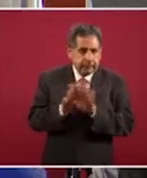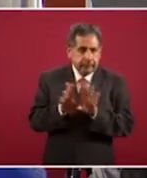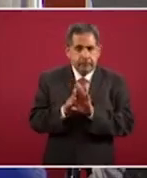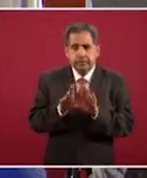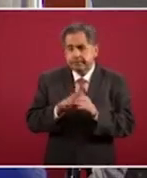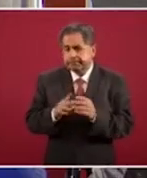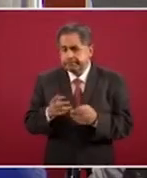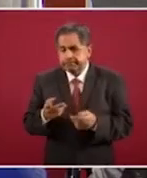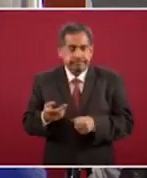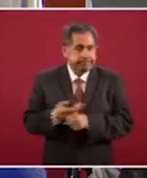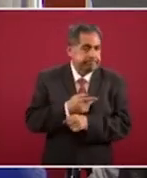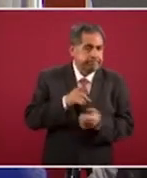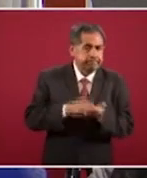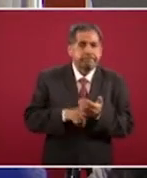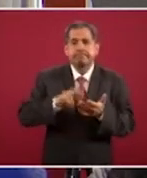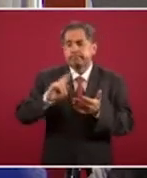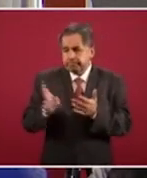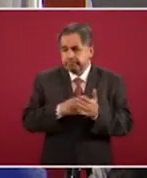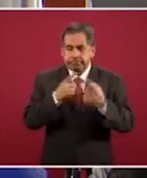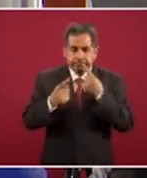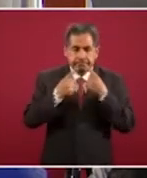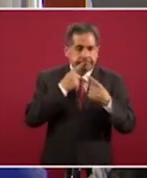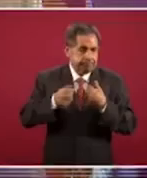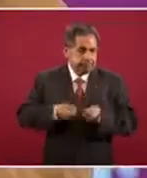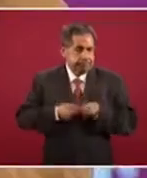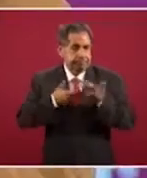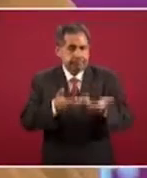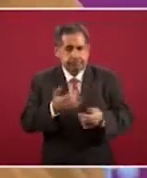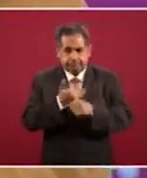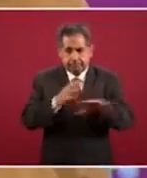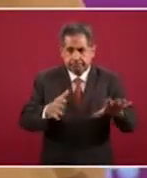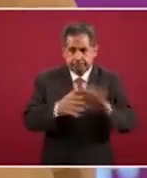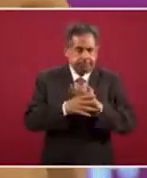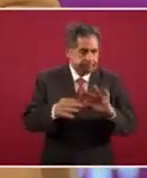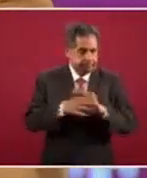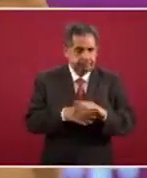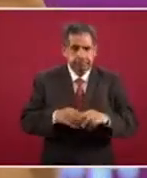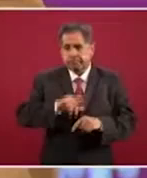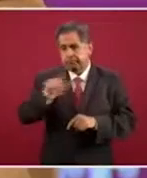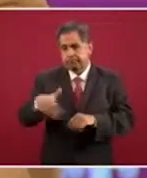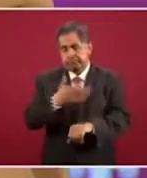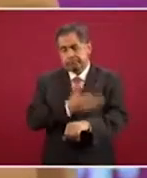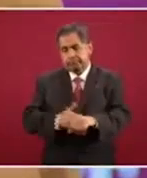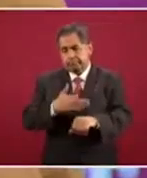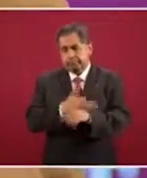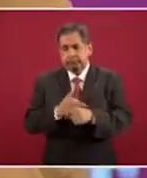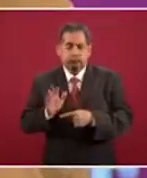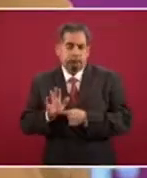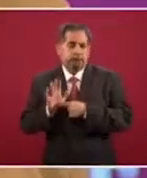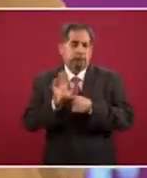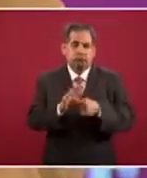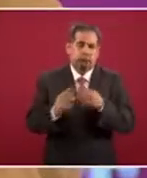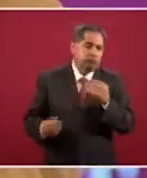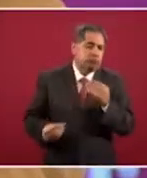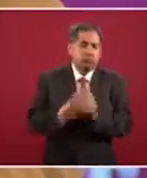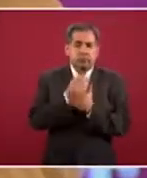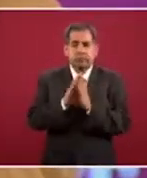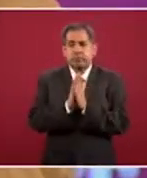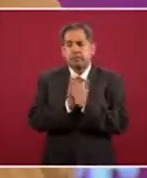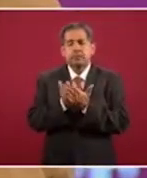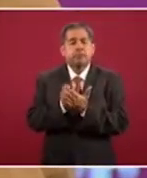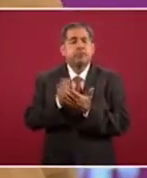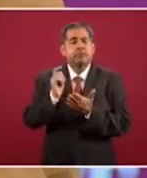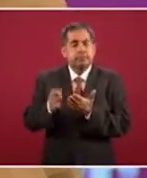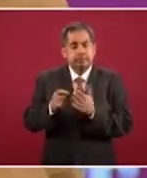los afectados a tener de nuevo para que escuchen nuestro informe. Y por la tarde estaremos presentando un nuevo libro que se ha